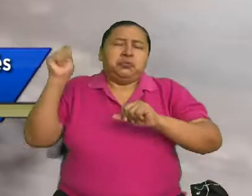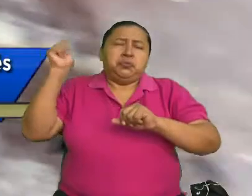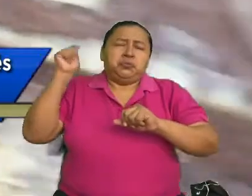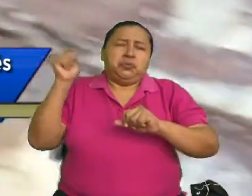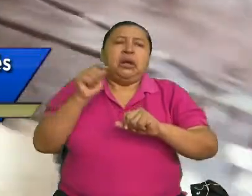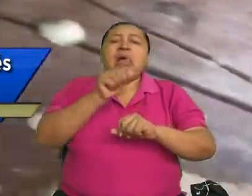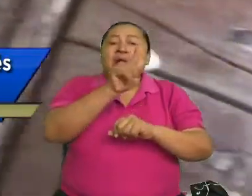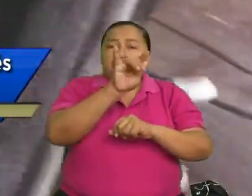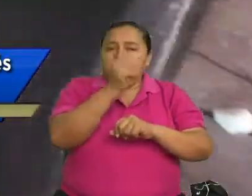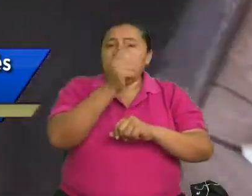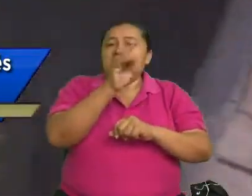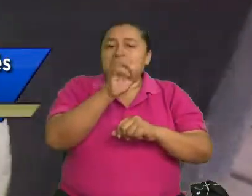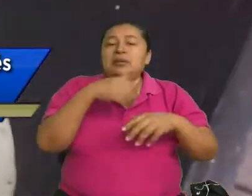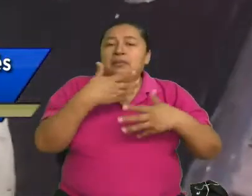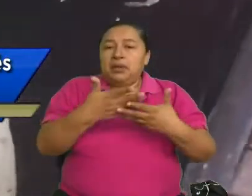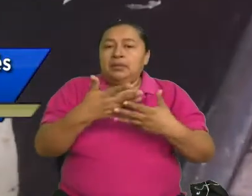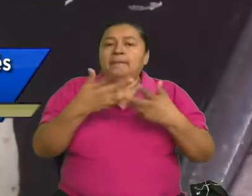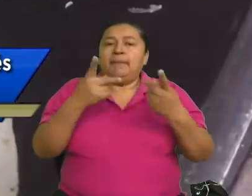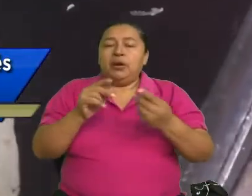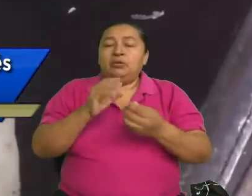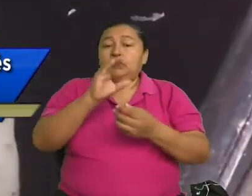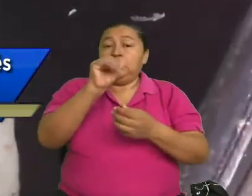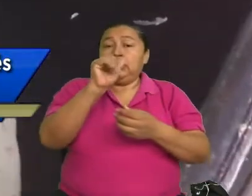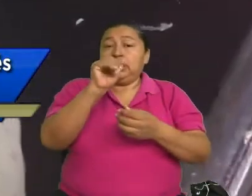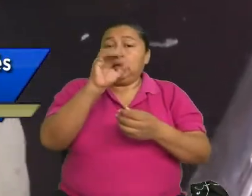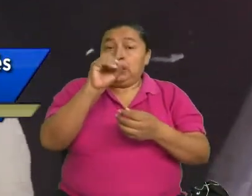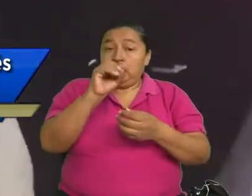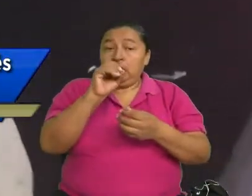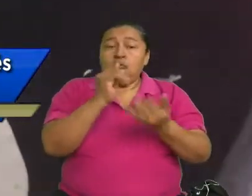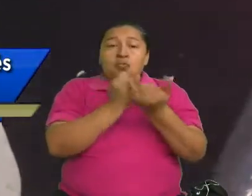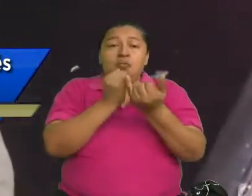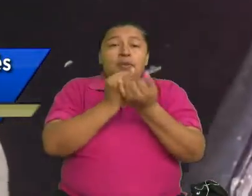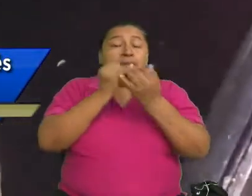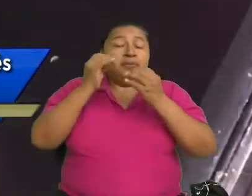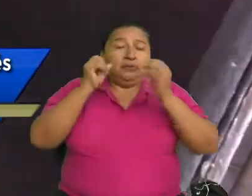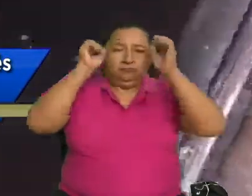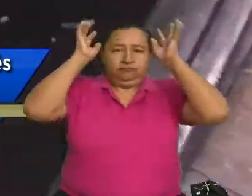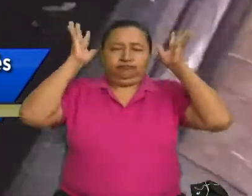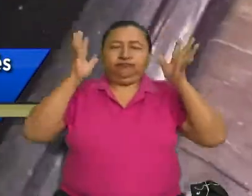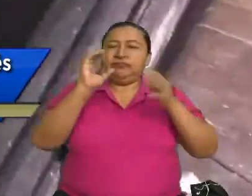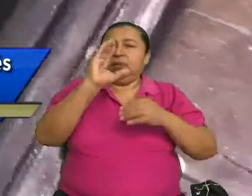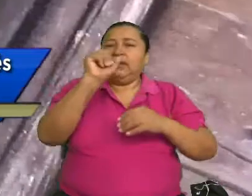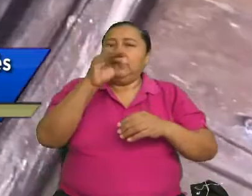también. Y en un momento el cacao fue una bebida de cacique.